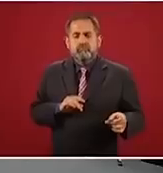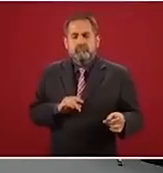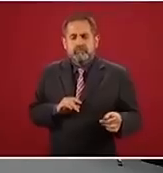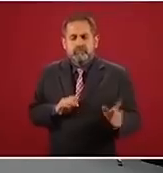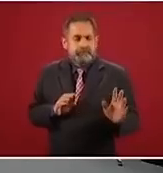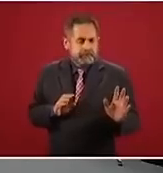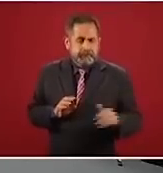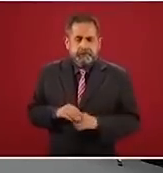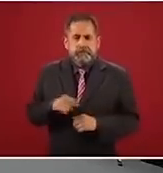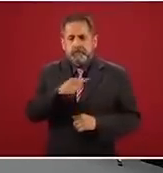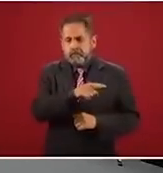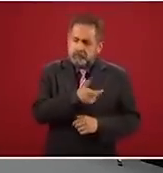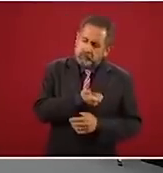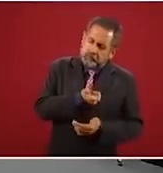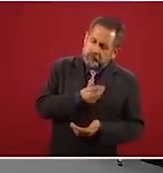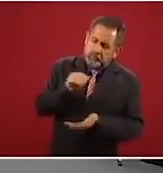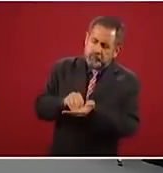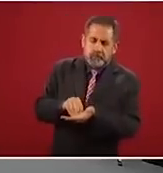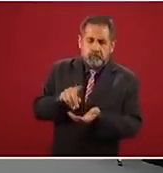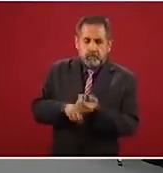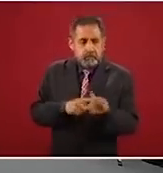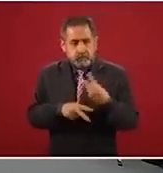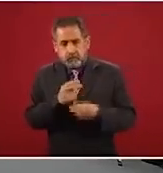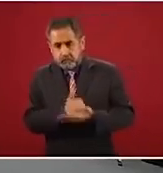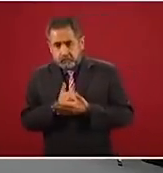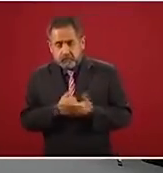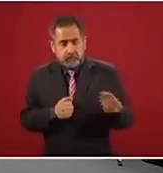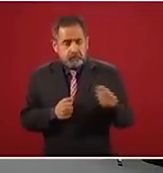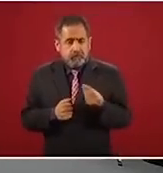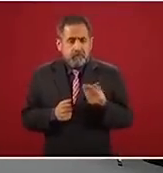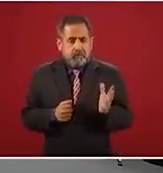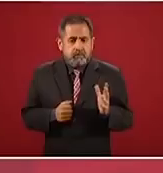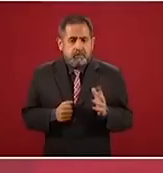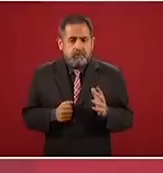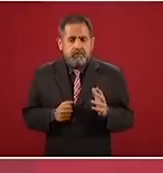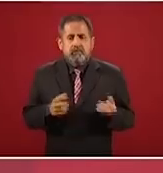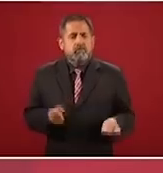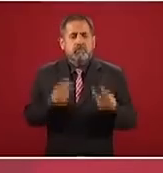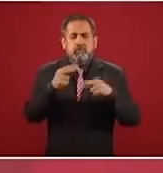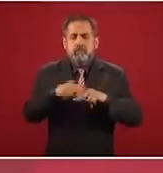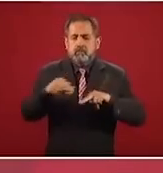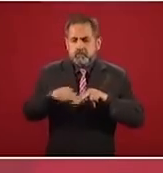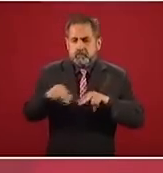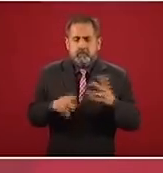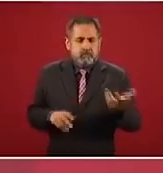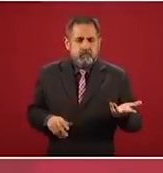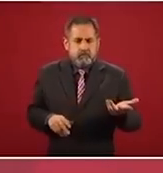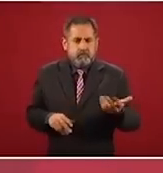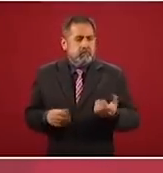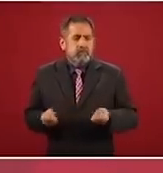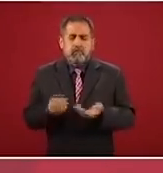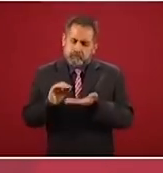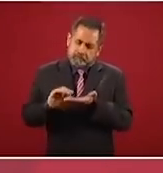pues van ellos a poner si nos van a ayudar, con cuántos boletos, qué